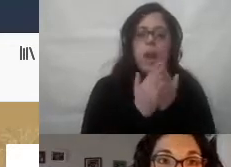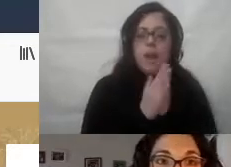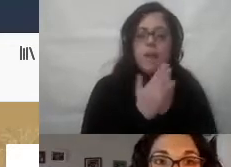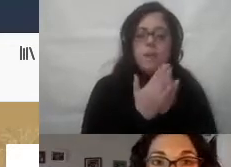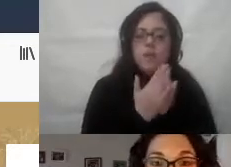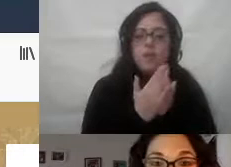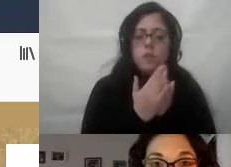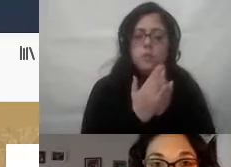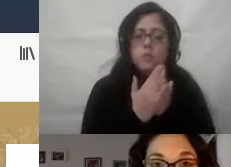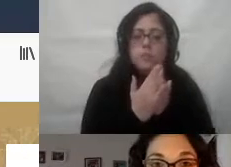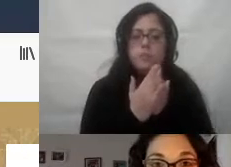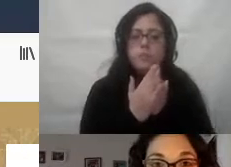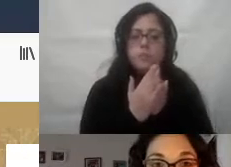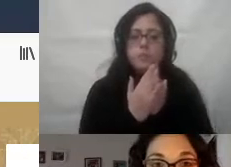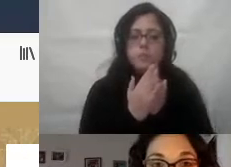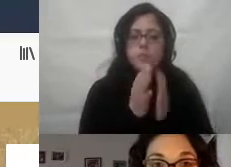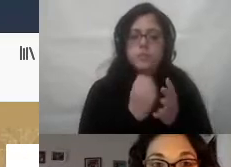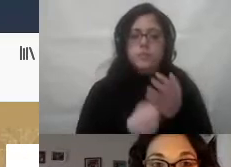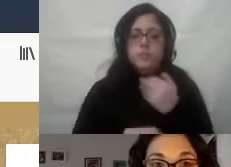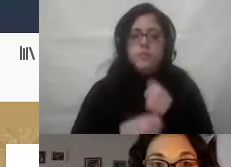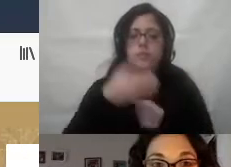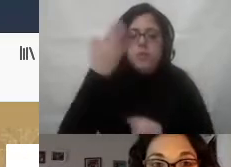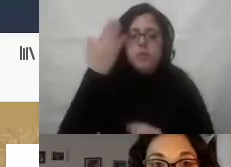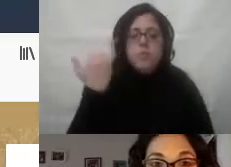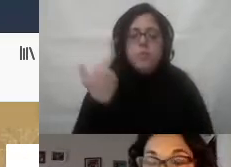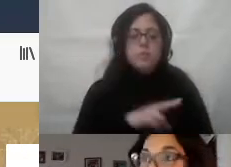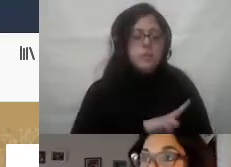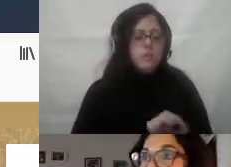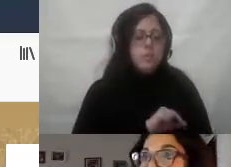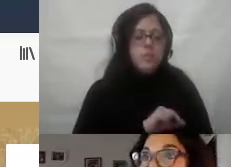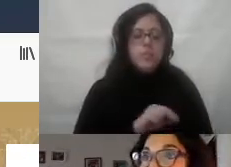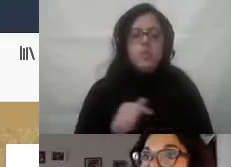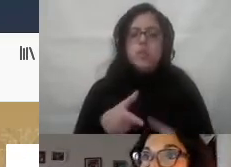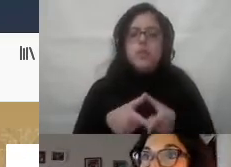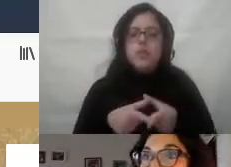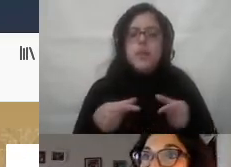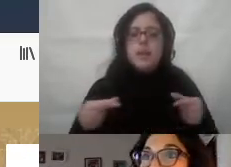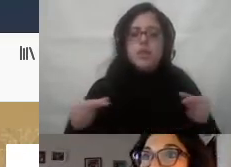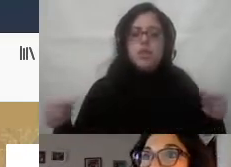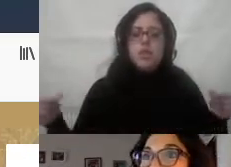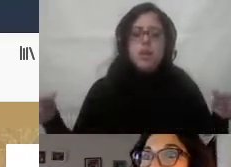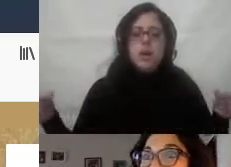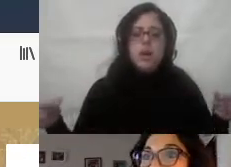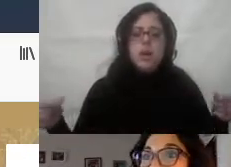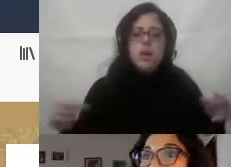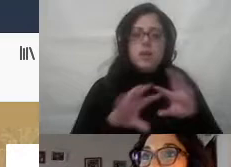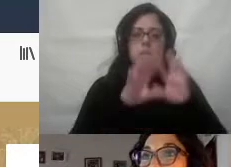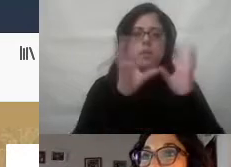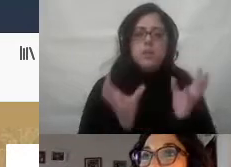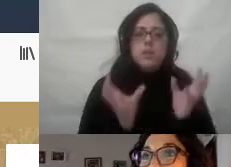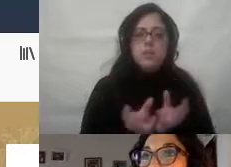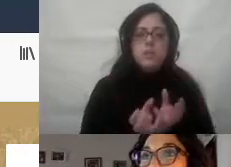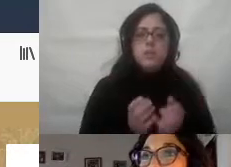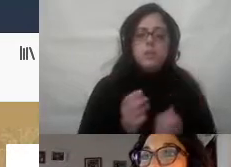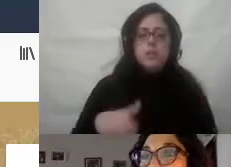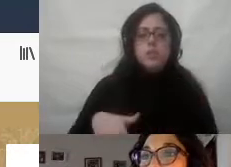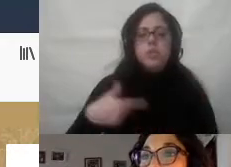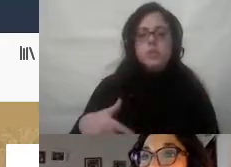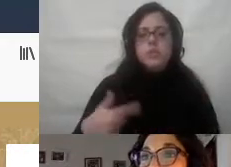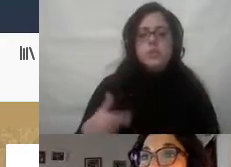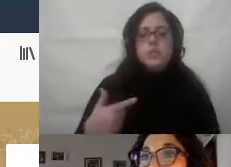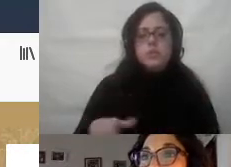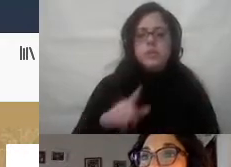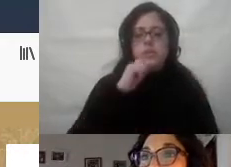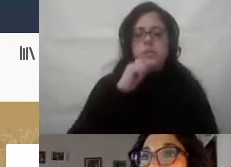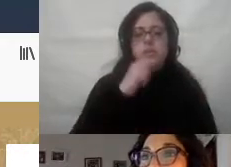que sacó el año pasado el Premio Nacional de Educación 2017, Abraham Ayenso, que se